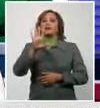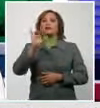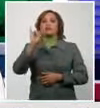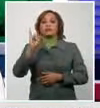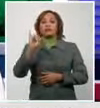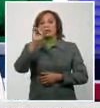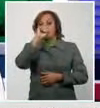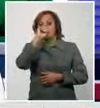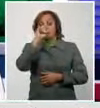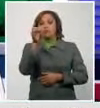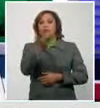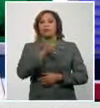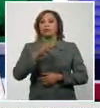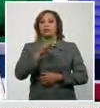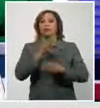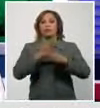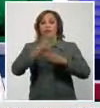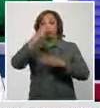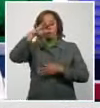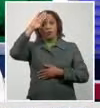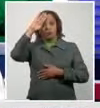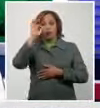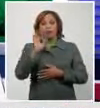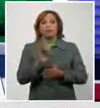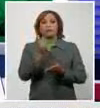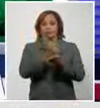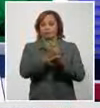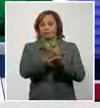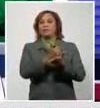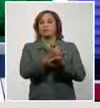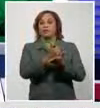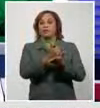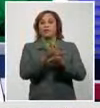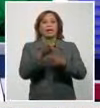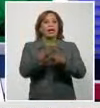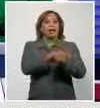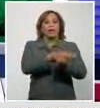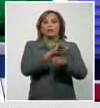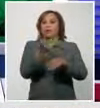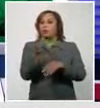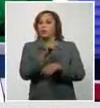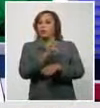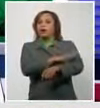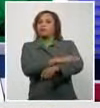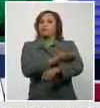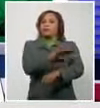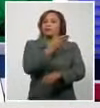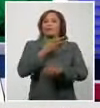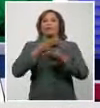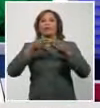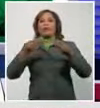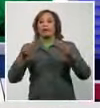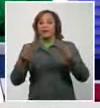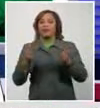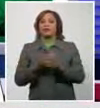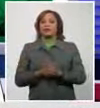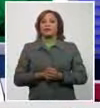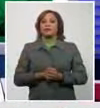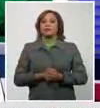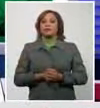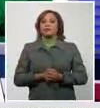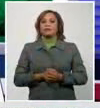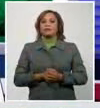del municipio Santiago de Cuba, con antecedentes de hipertensión, diabetes mellitus, una